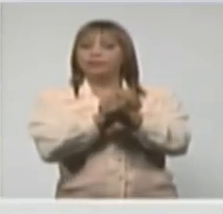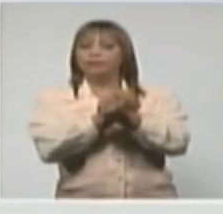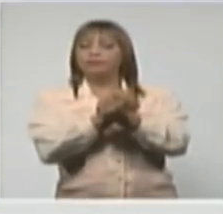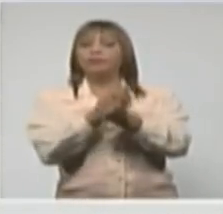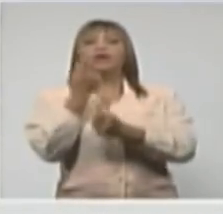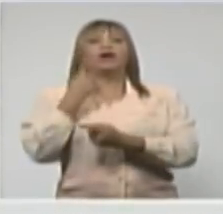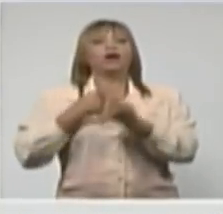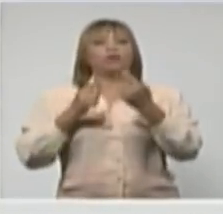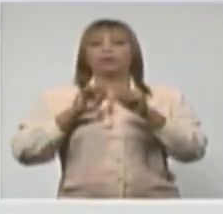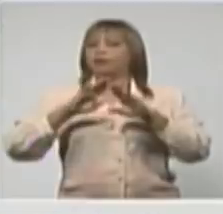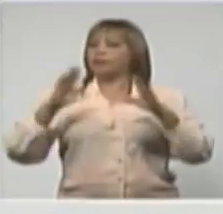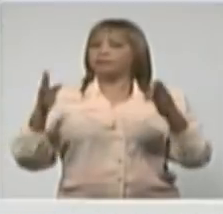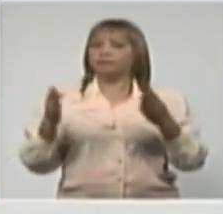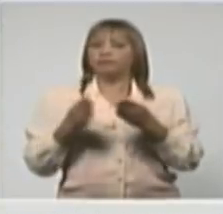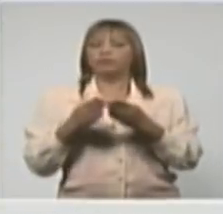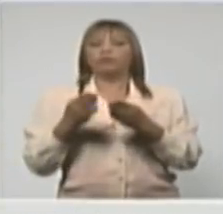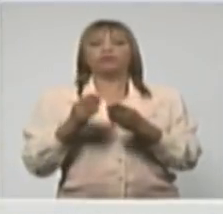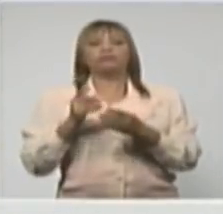todo el territorio.